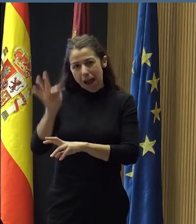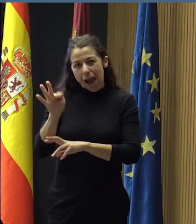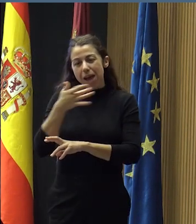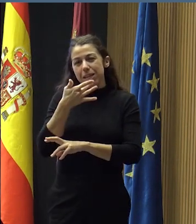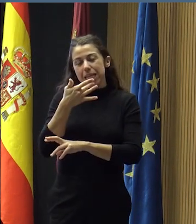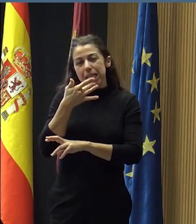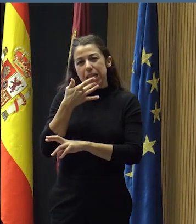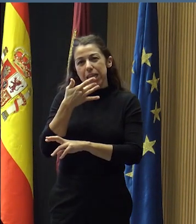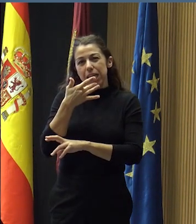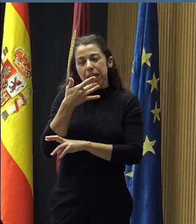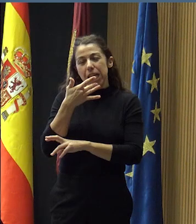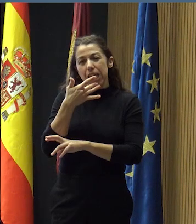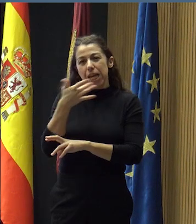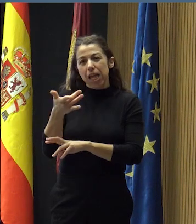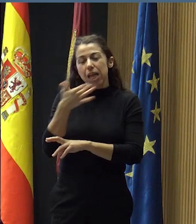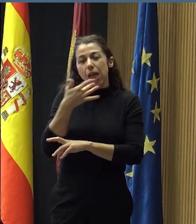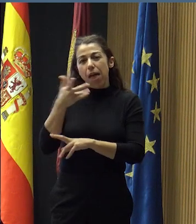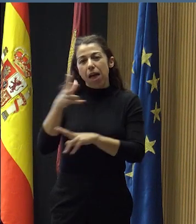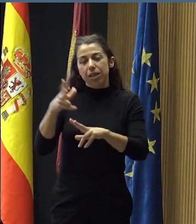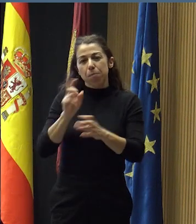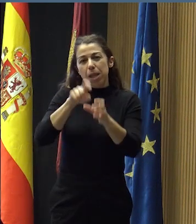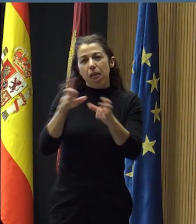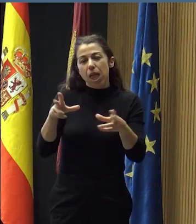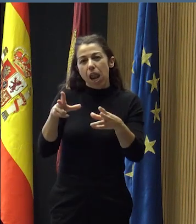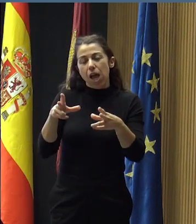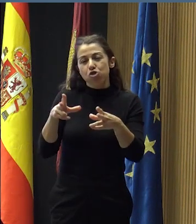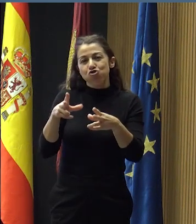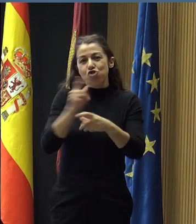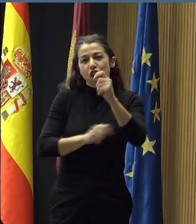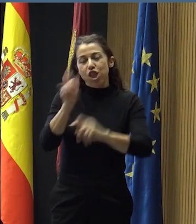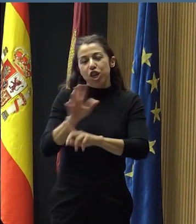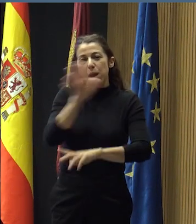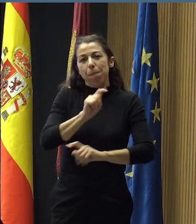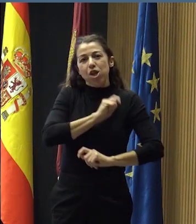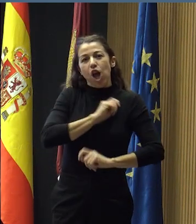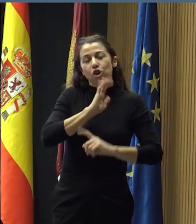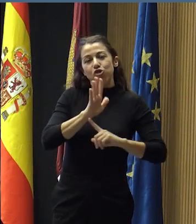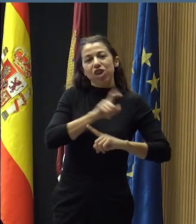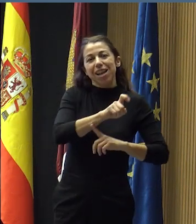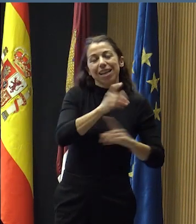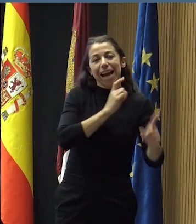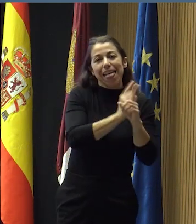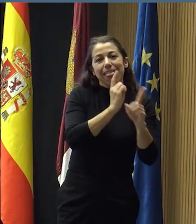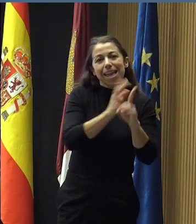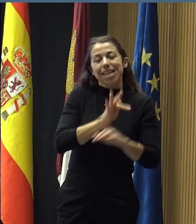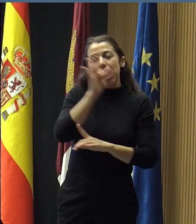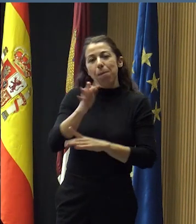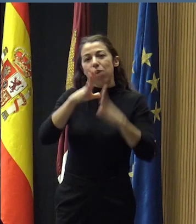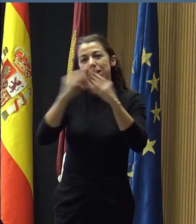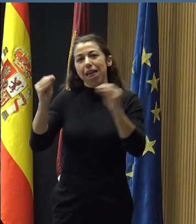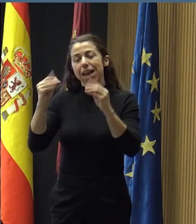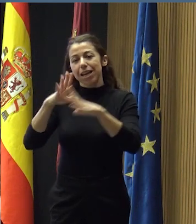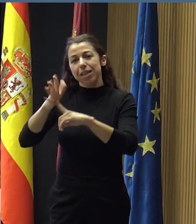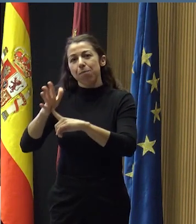la Cátedra de la Asociación Española contra el Cáncer y la Universidad de Castilla-La Mancha para la humanización en